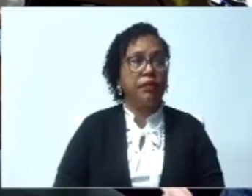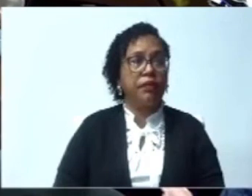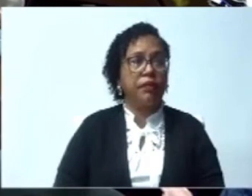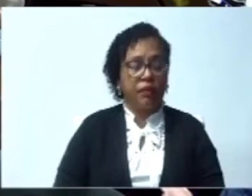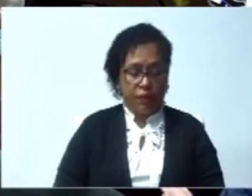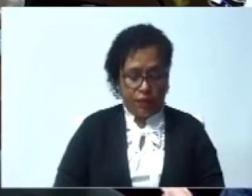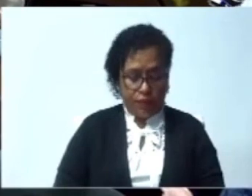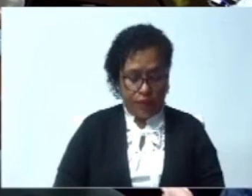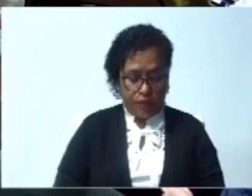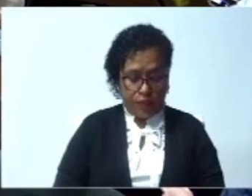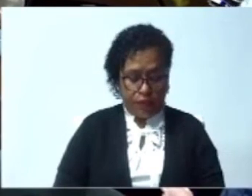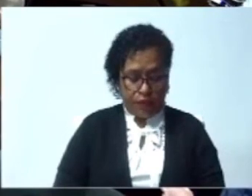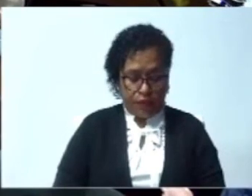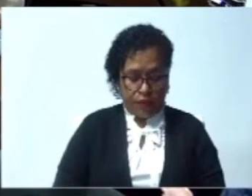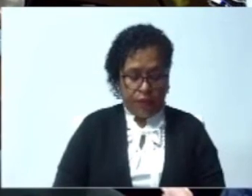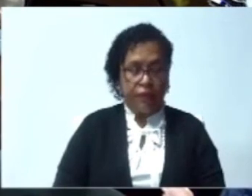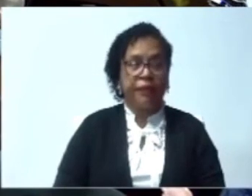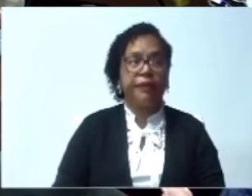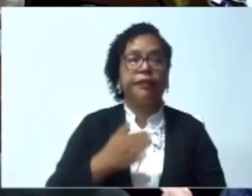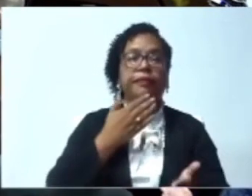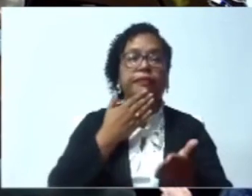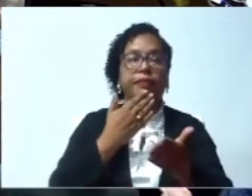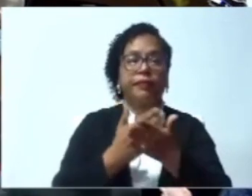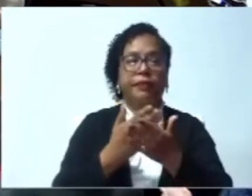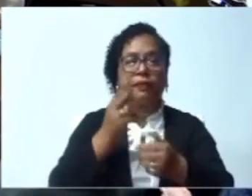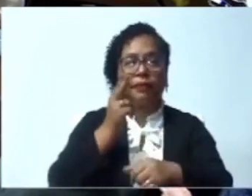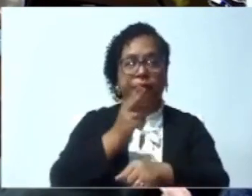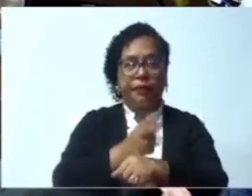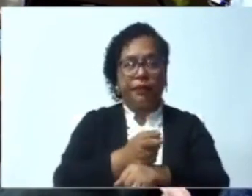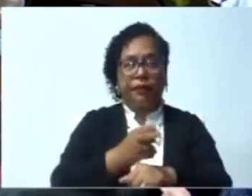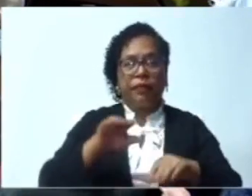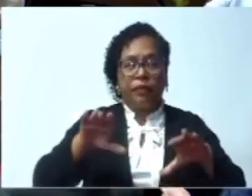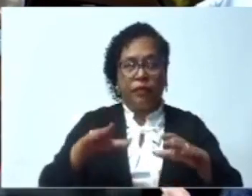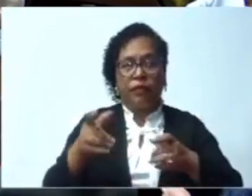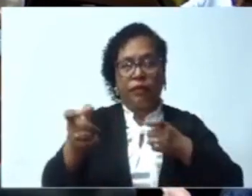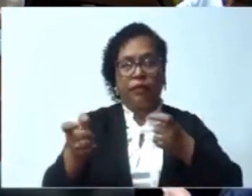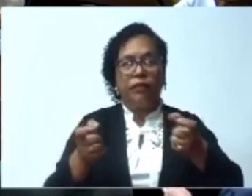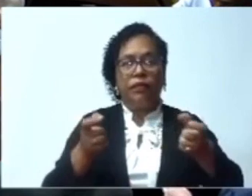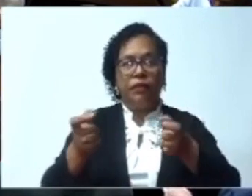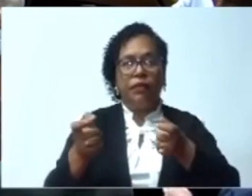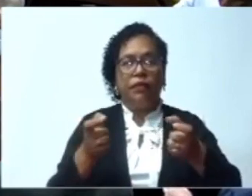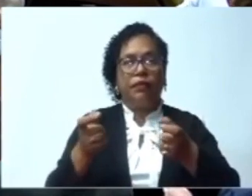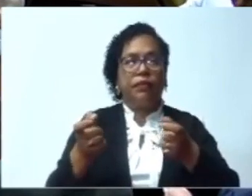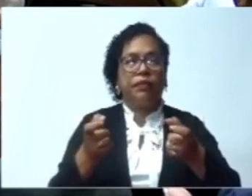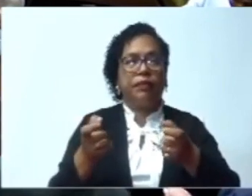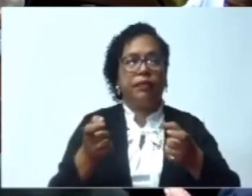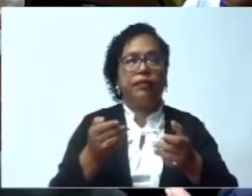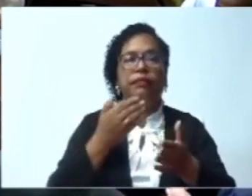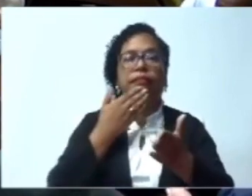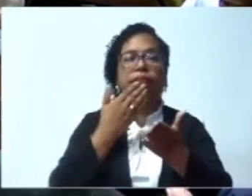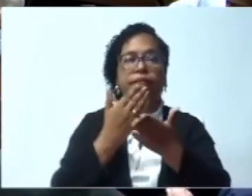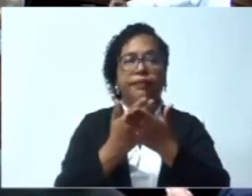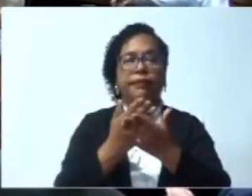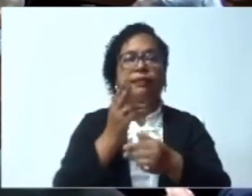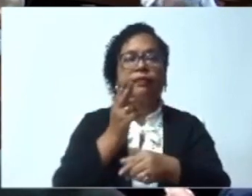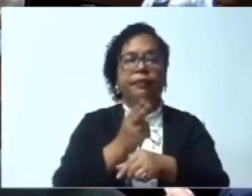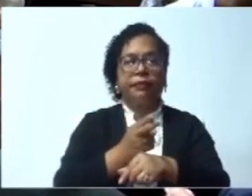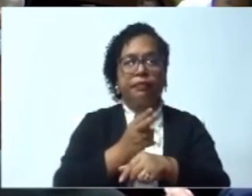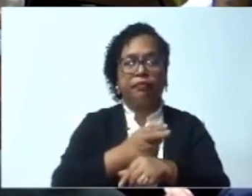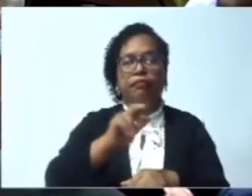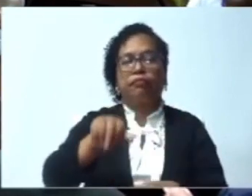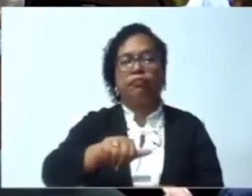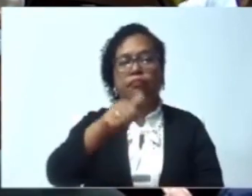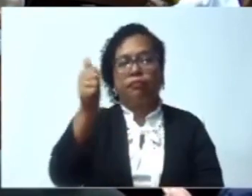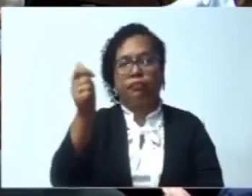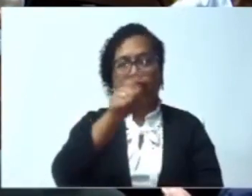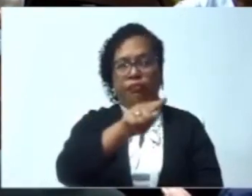Buenas tardes, honorable mesa directiva, y buenas tardes a los demás diputados